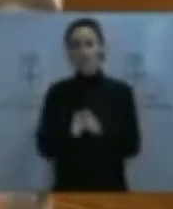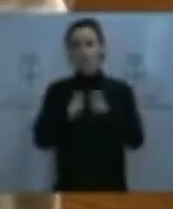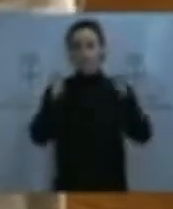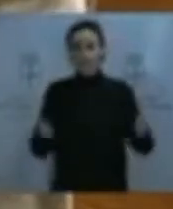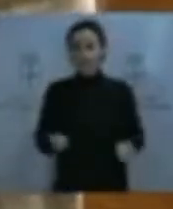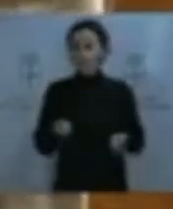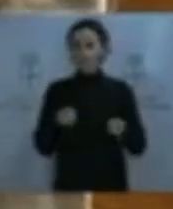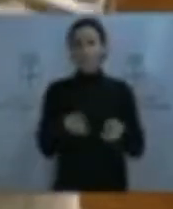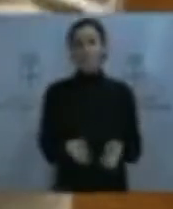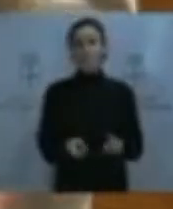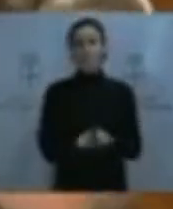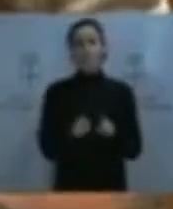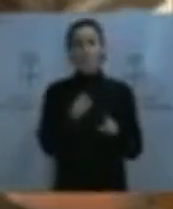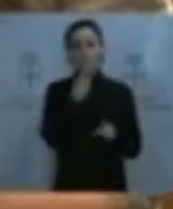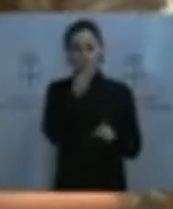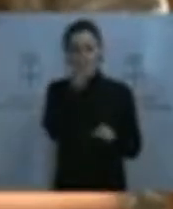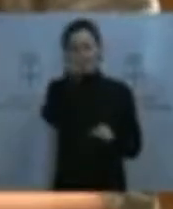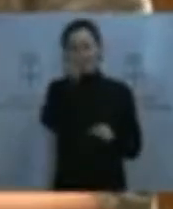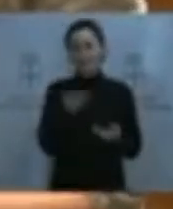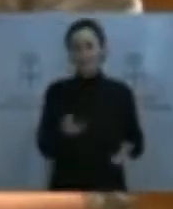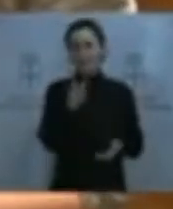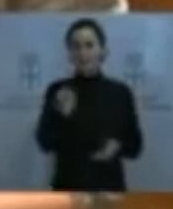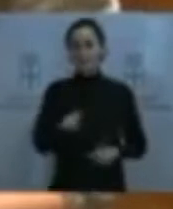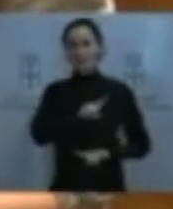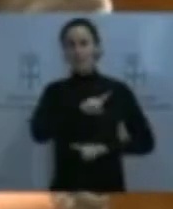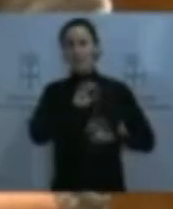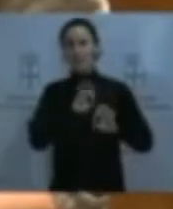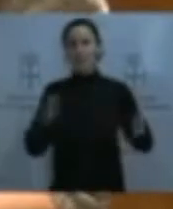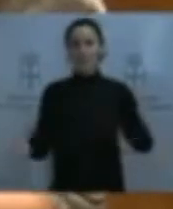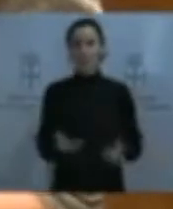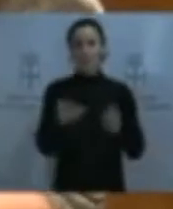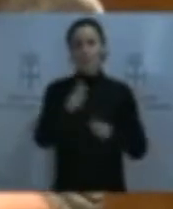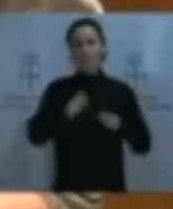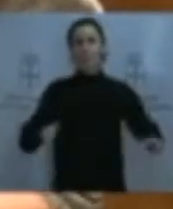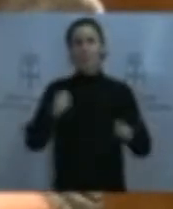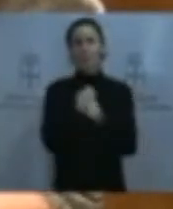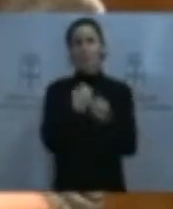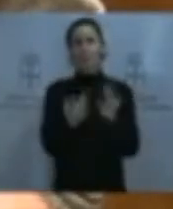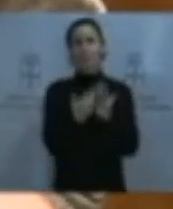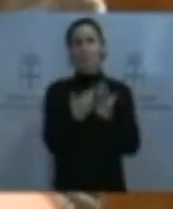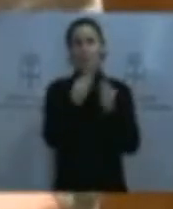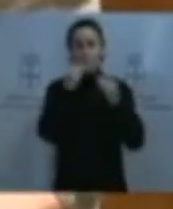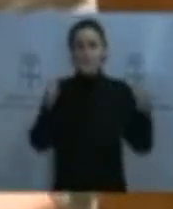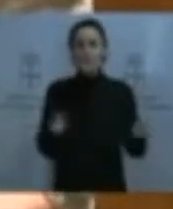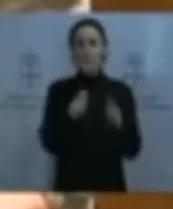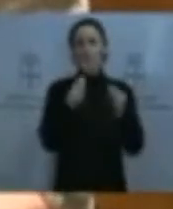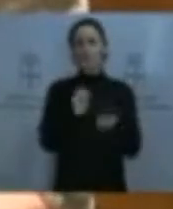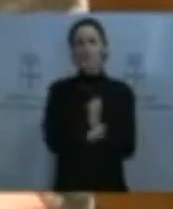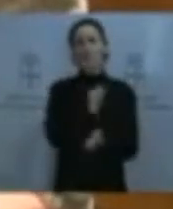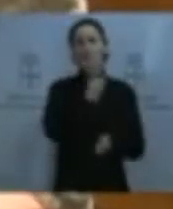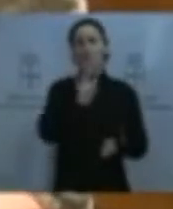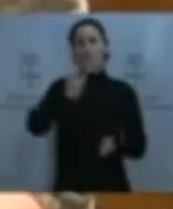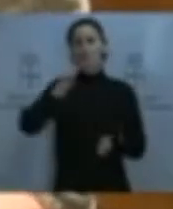son sonrojantes. A 30 de noviembre, el Programa de Fomento del Empleo y Mejora de Relaciones Laborales tenía, con un crédito de